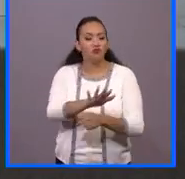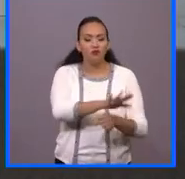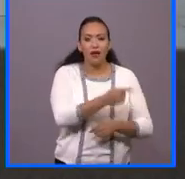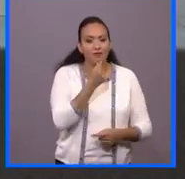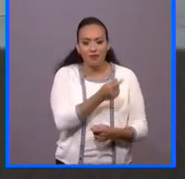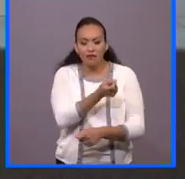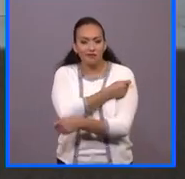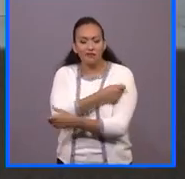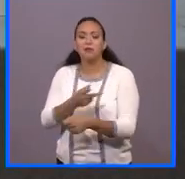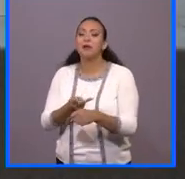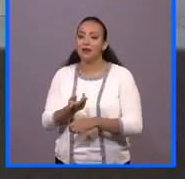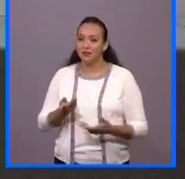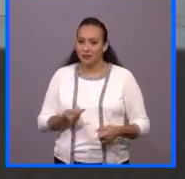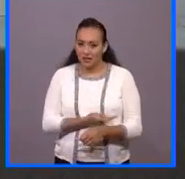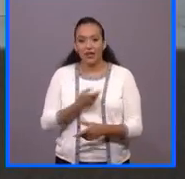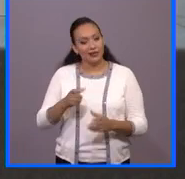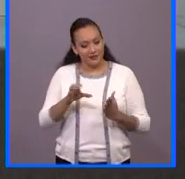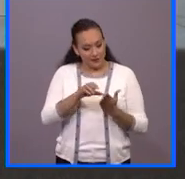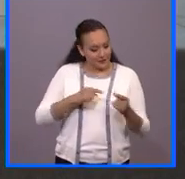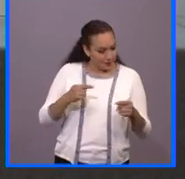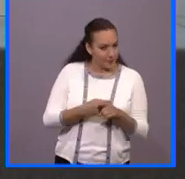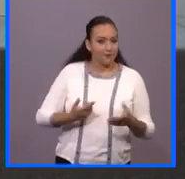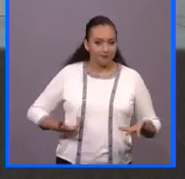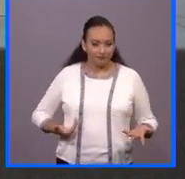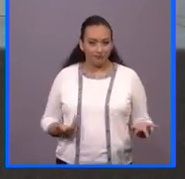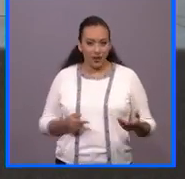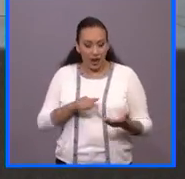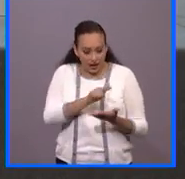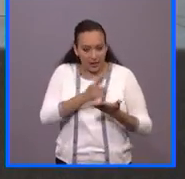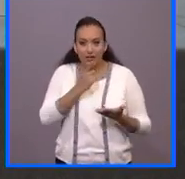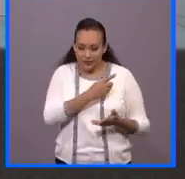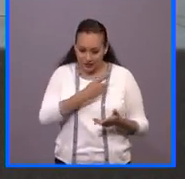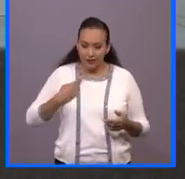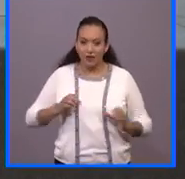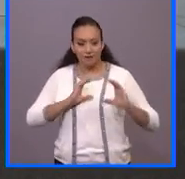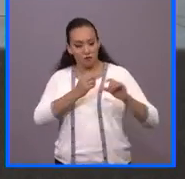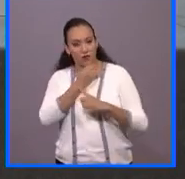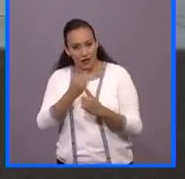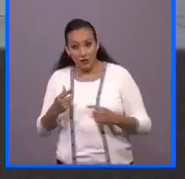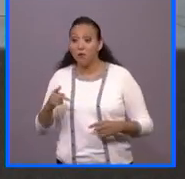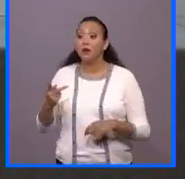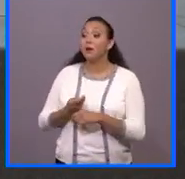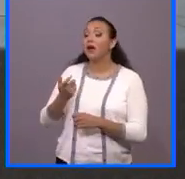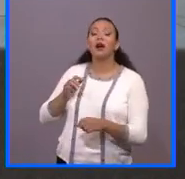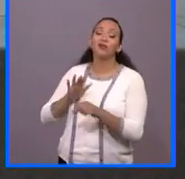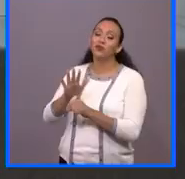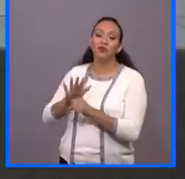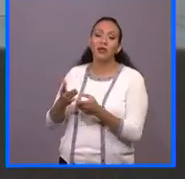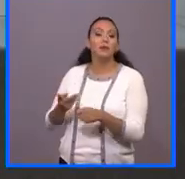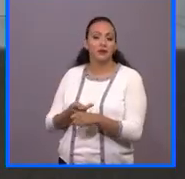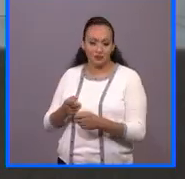ahí hay una inconstitucionalidad clara, ¿no? Yo diría que es como el argumento probablemente más fuerte.